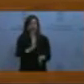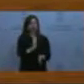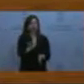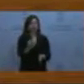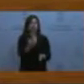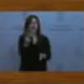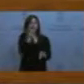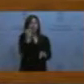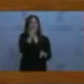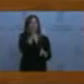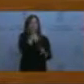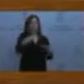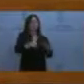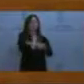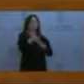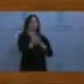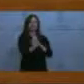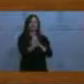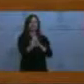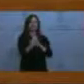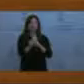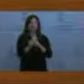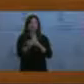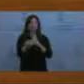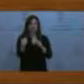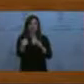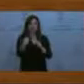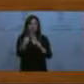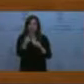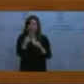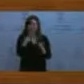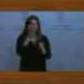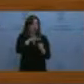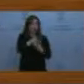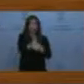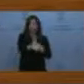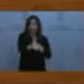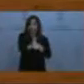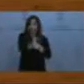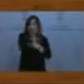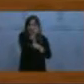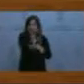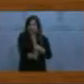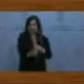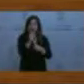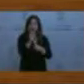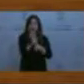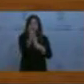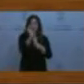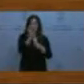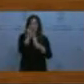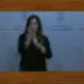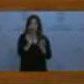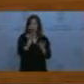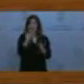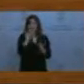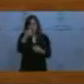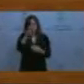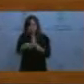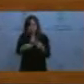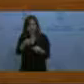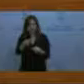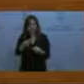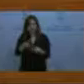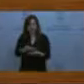o cual colegio, se la está determinando y se la está desconectando de ese proceso de selección. Sin embargo, si a una familia se le da